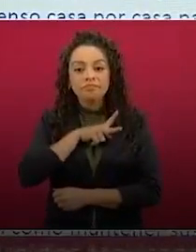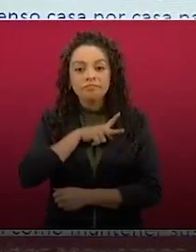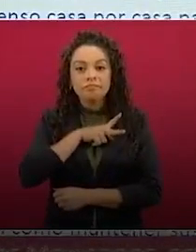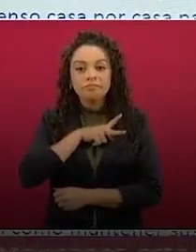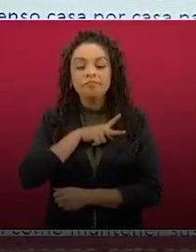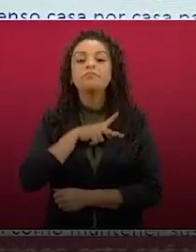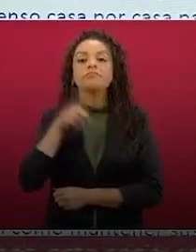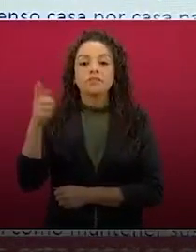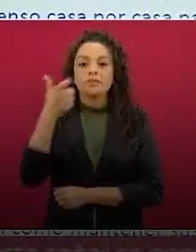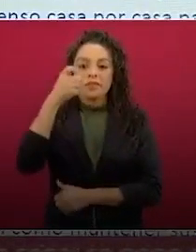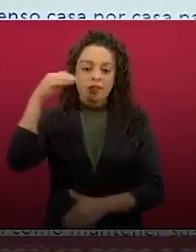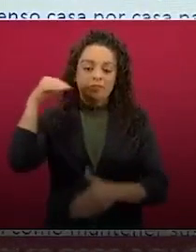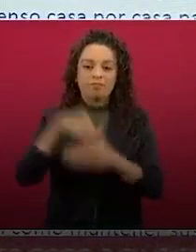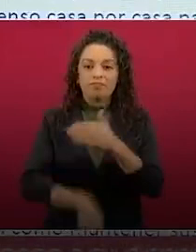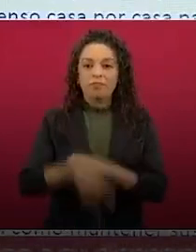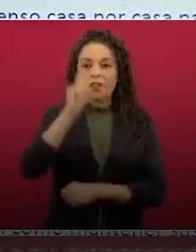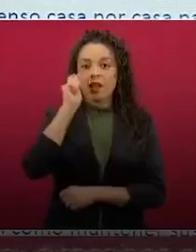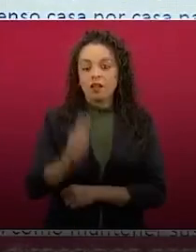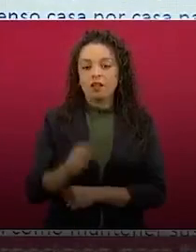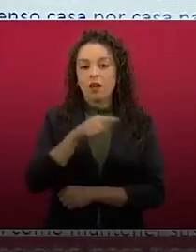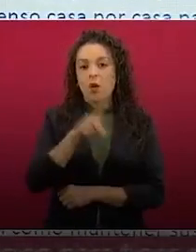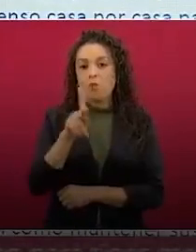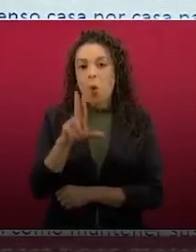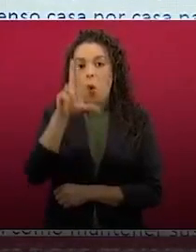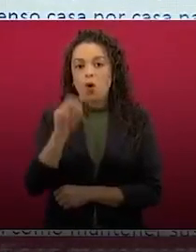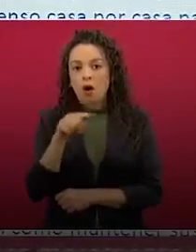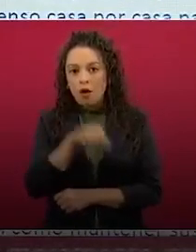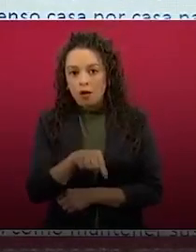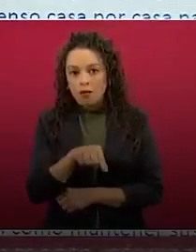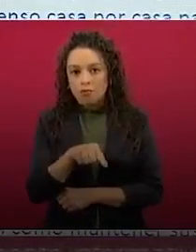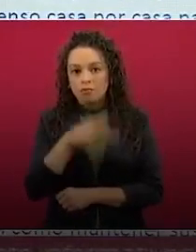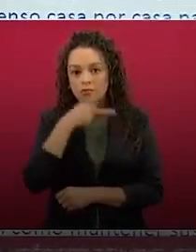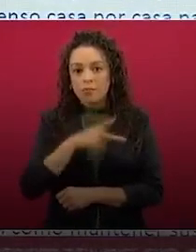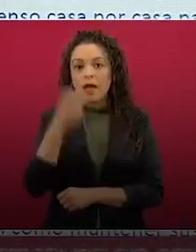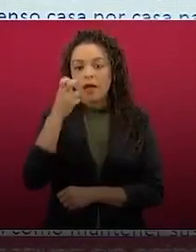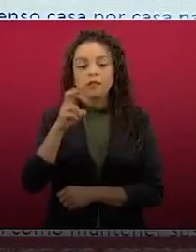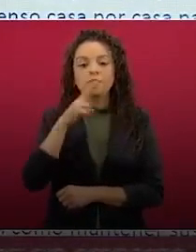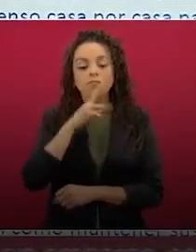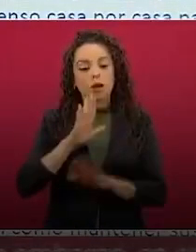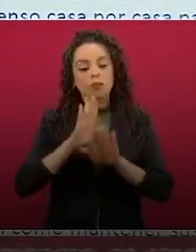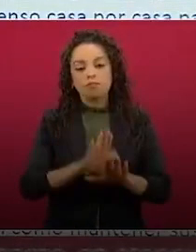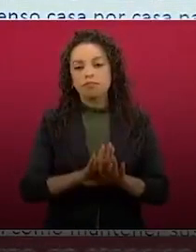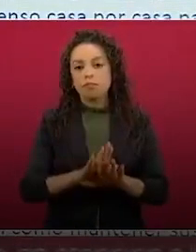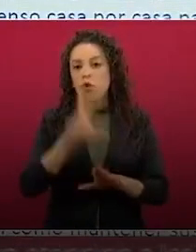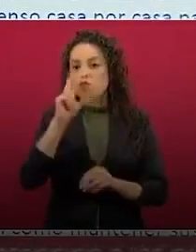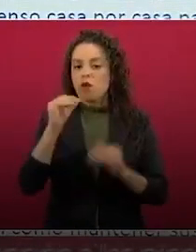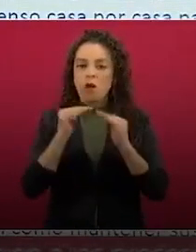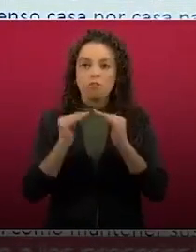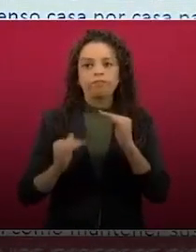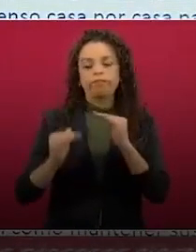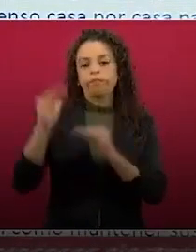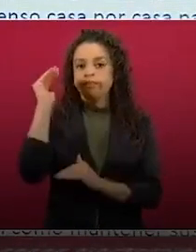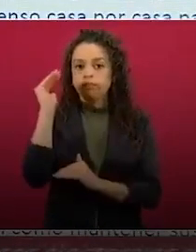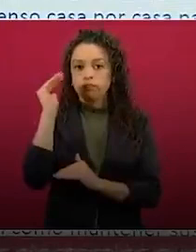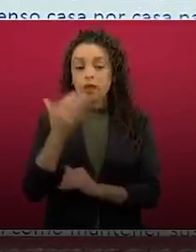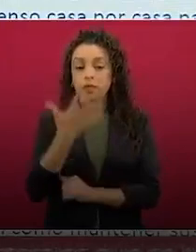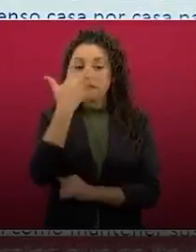crudo y decidimos no aumentar el precio de las gasolinas. En